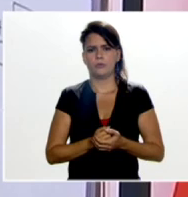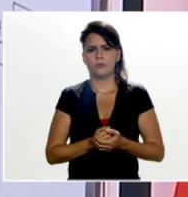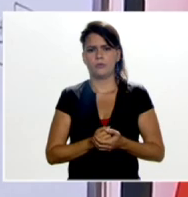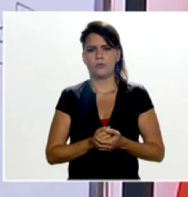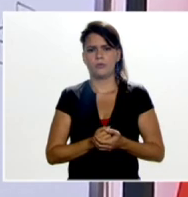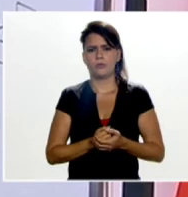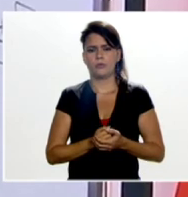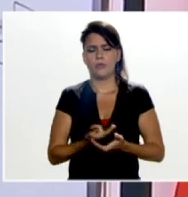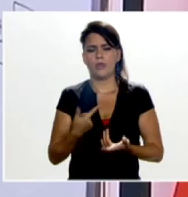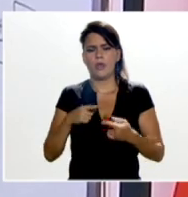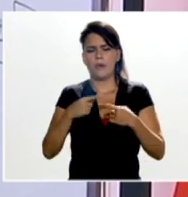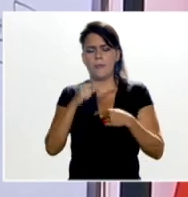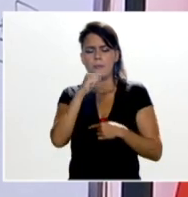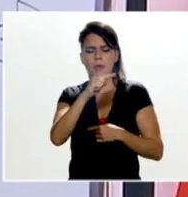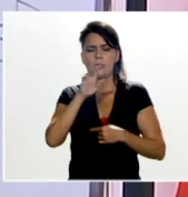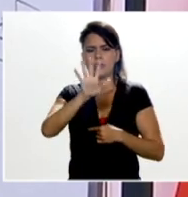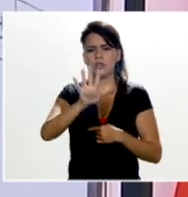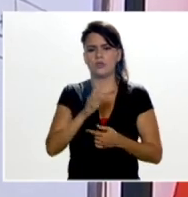Quedaría menos 5,